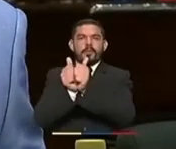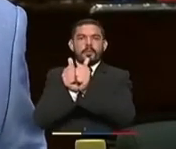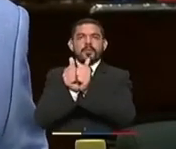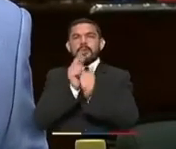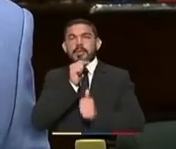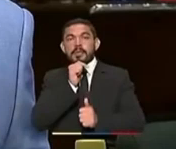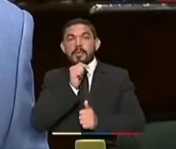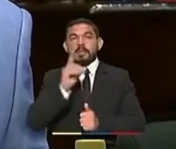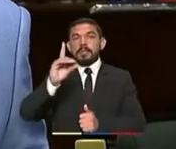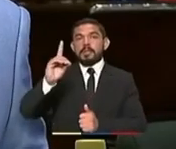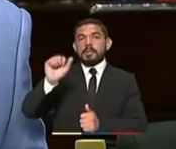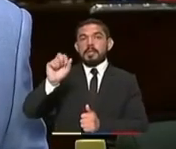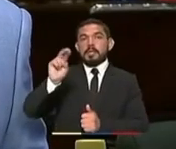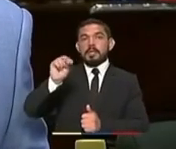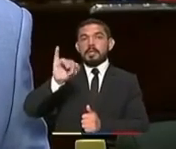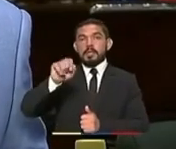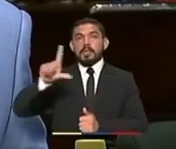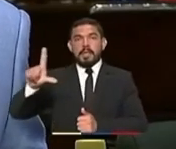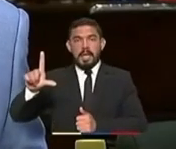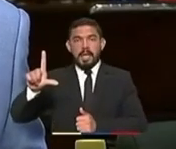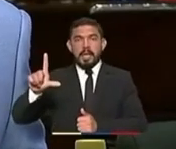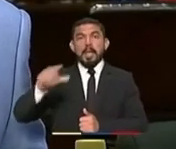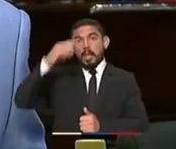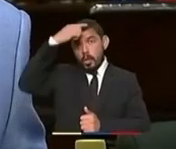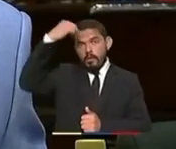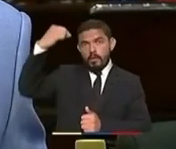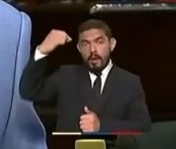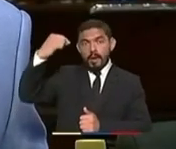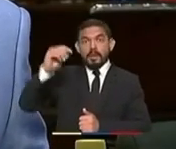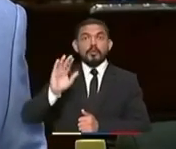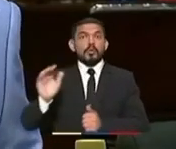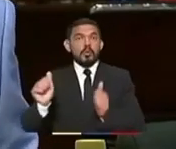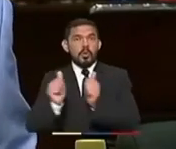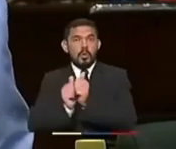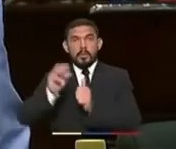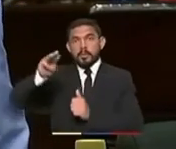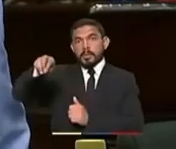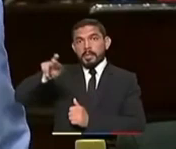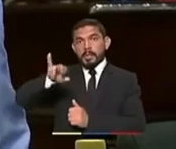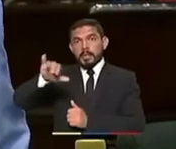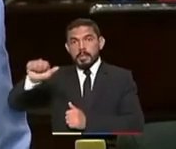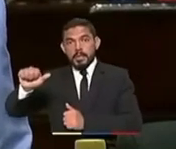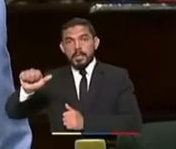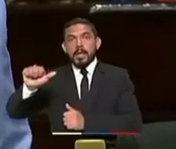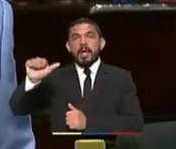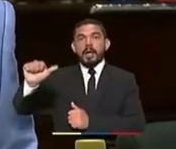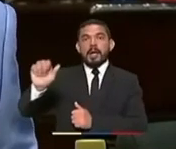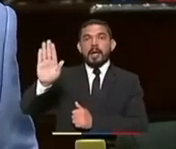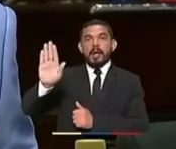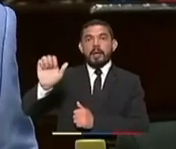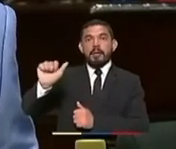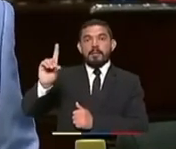conformado por Daniel Roy Gilchrist Noboa Sin y María Verónica Abad